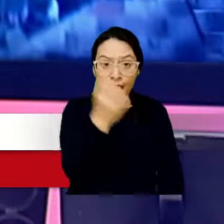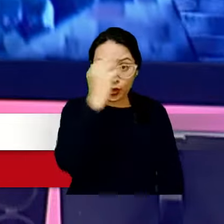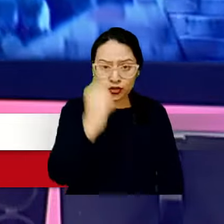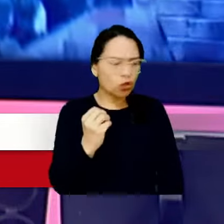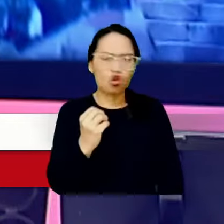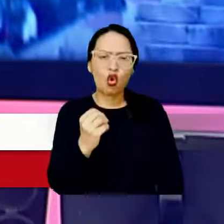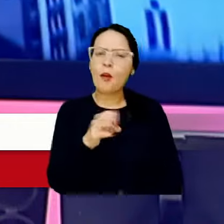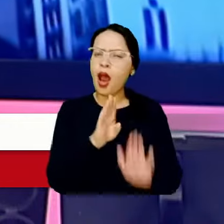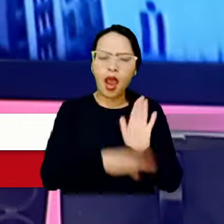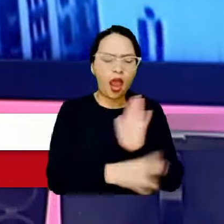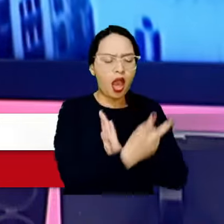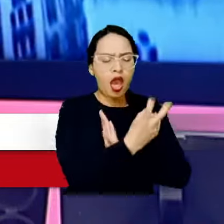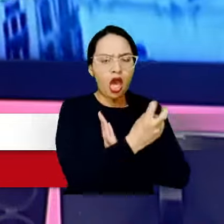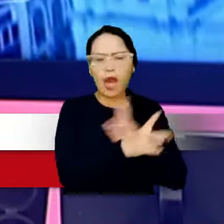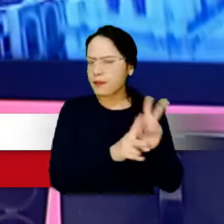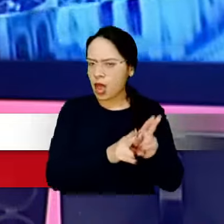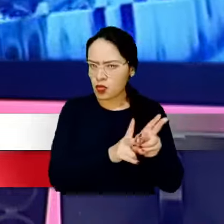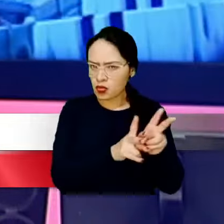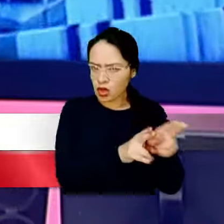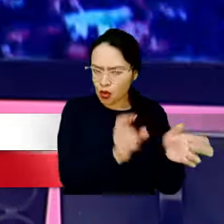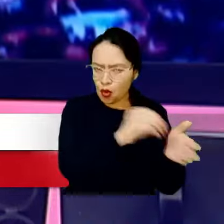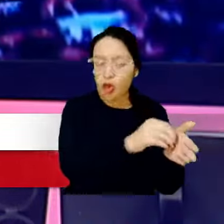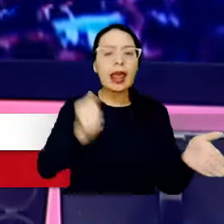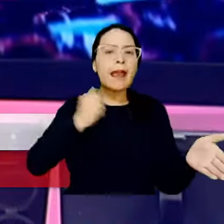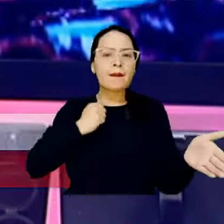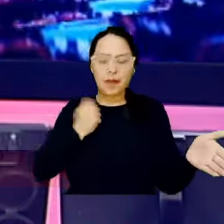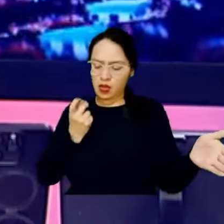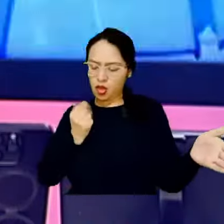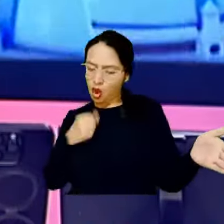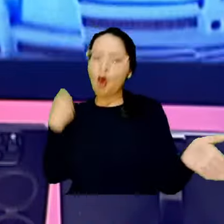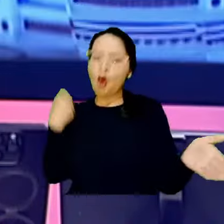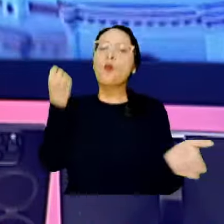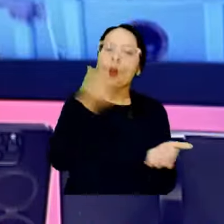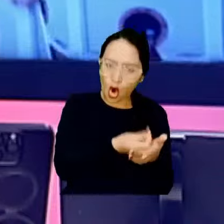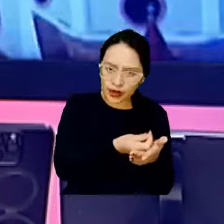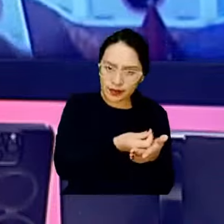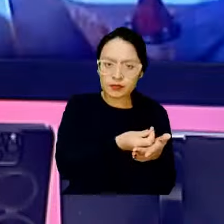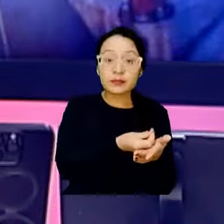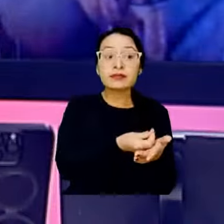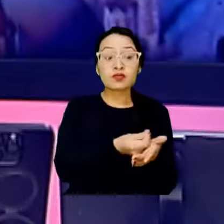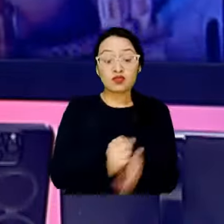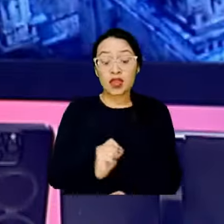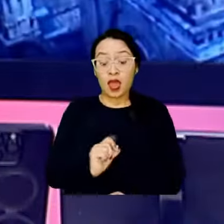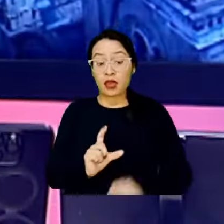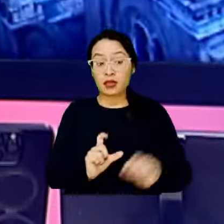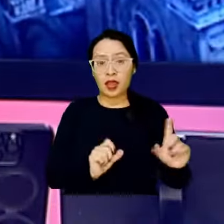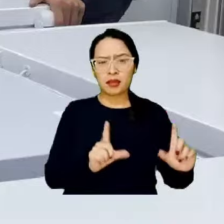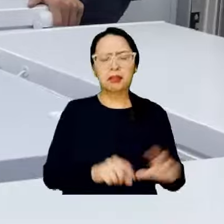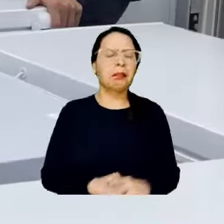afectadas. Sin embargo, aseguran que el aumento del IVA no es significativo como mucha gente cree.